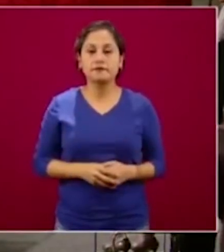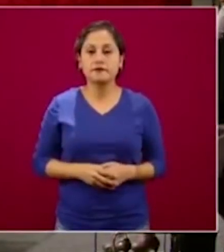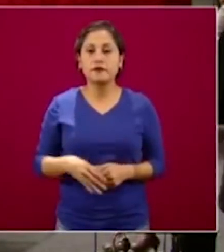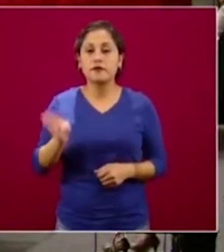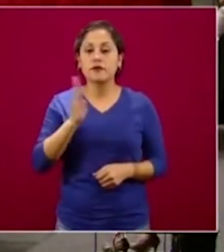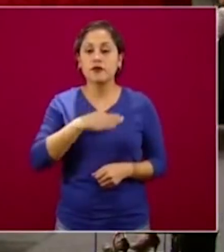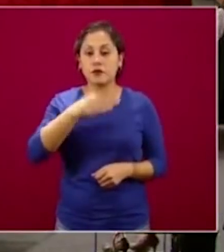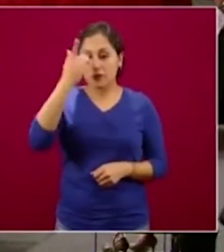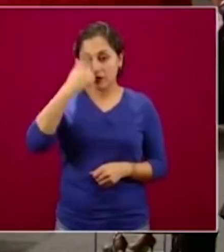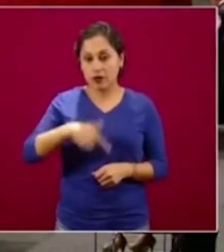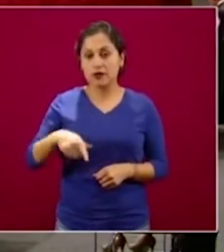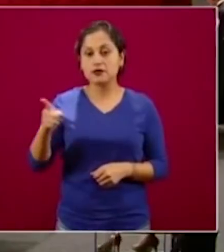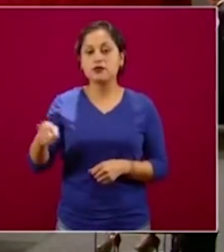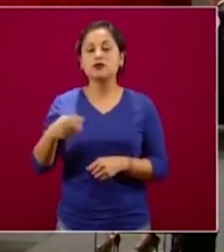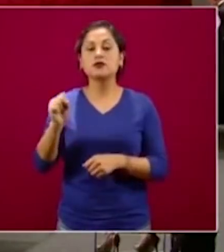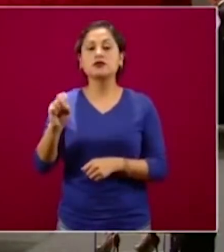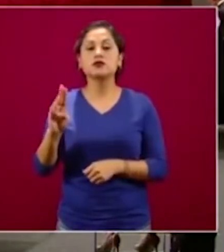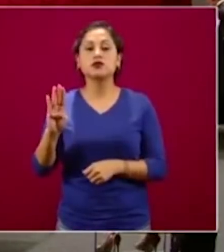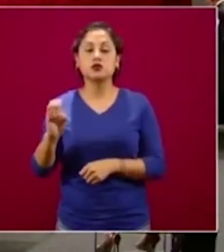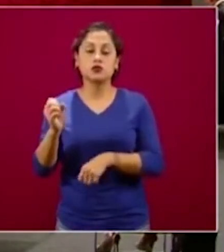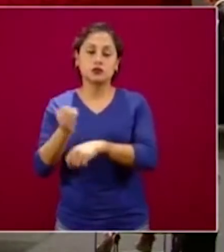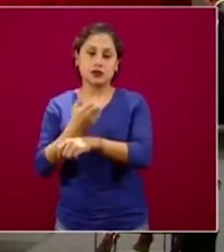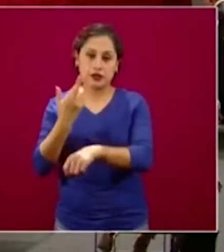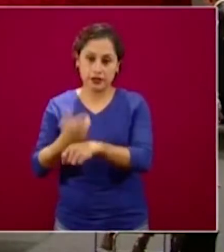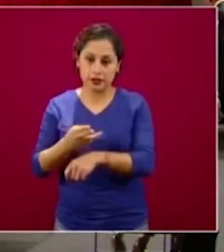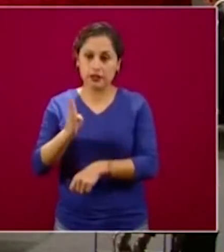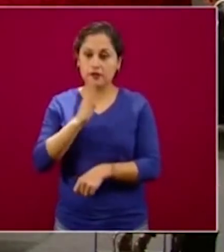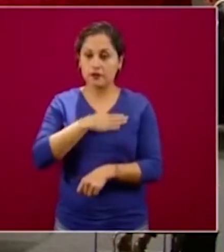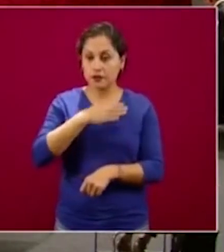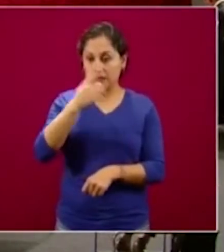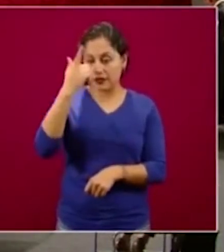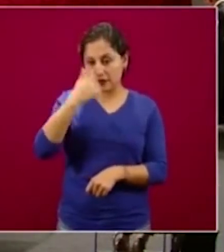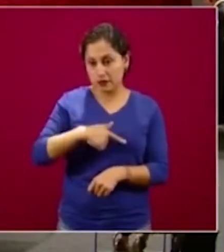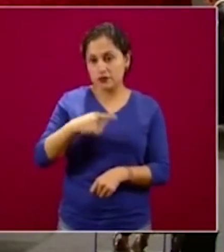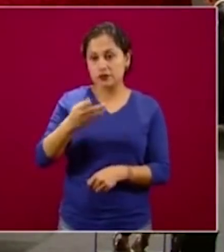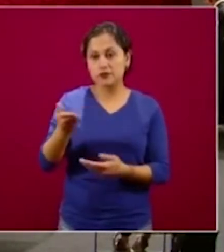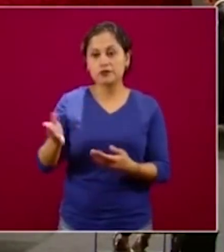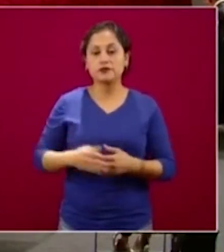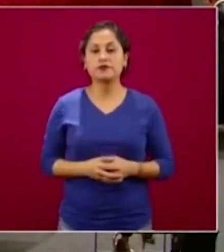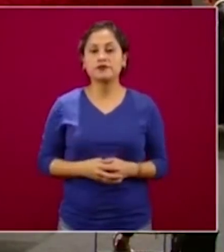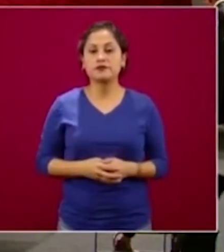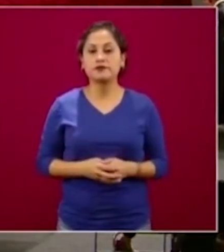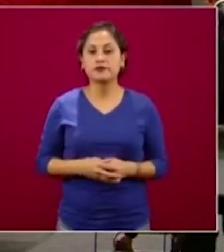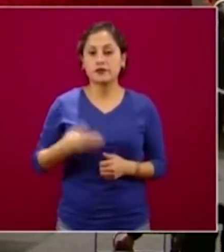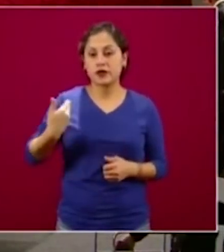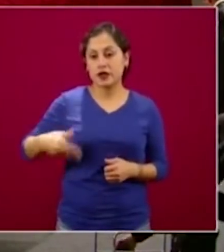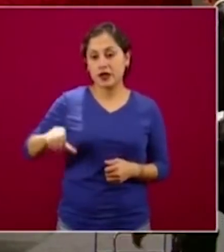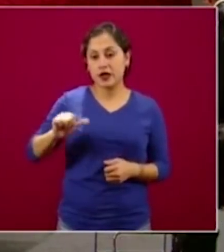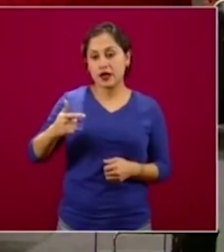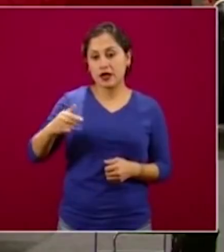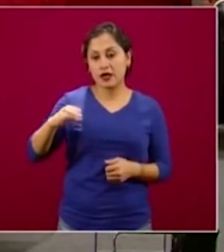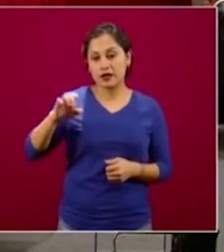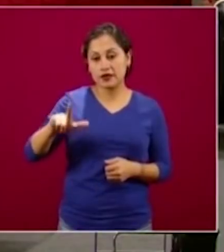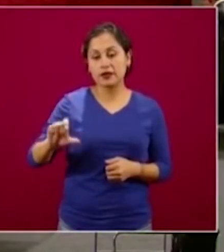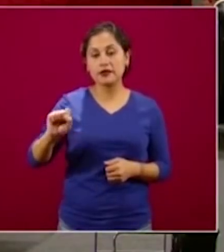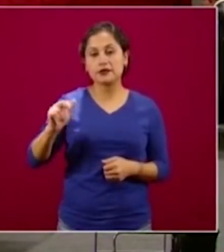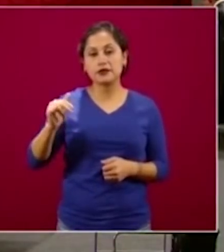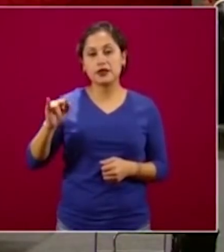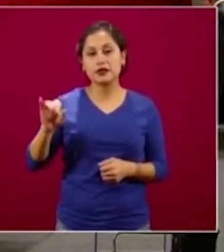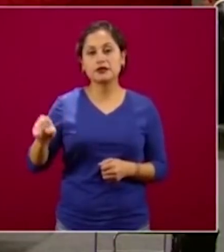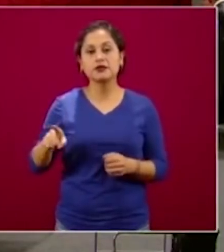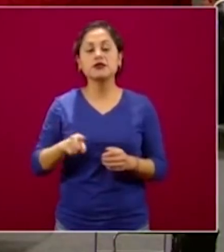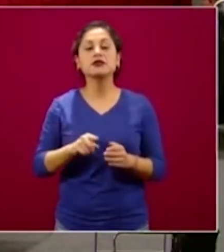noches, subsecretario, buenas noches, directores Alumia, buenas noches. Ángel Juan Sánchez del Arsenal.net.